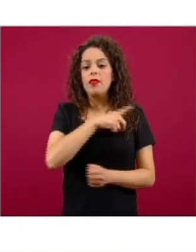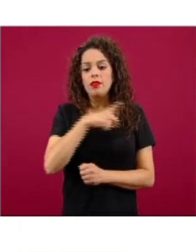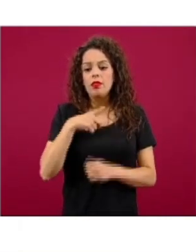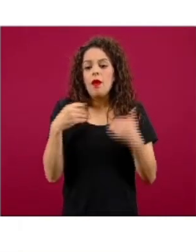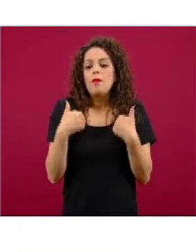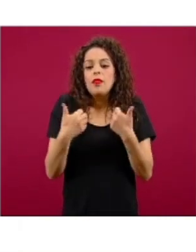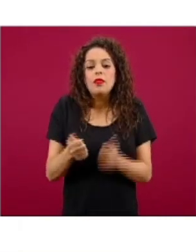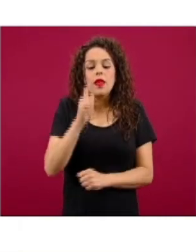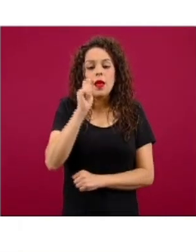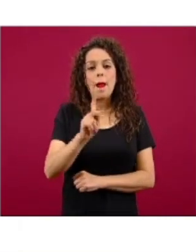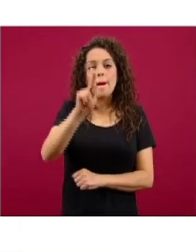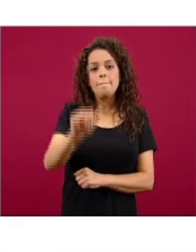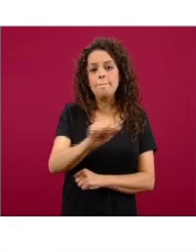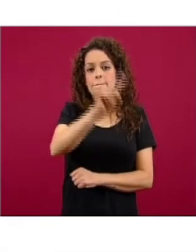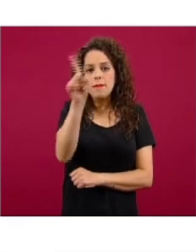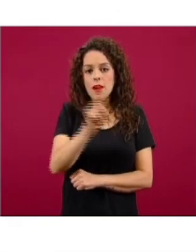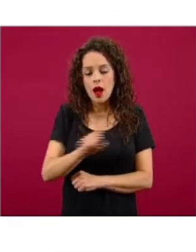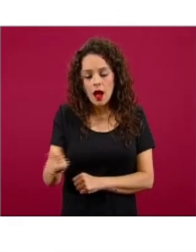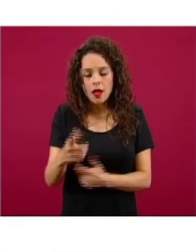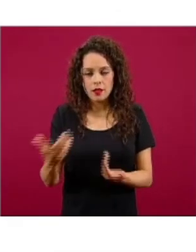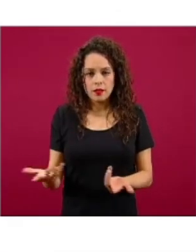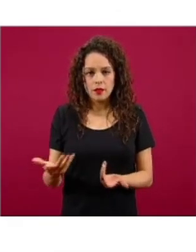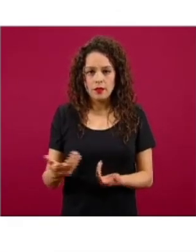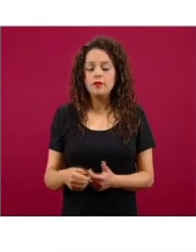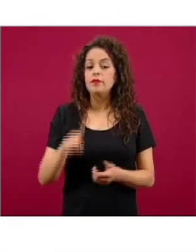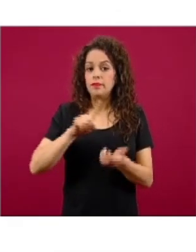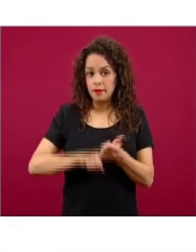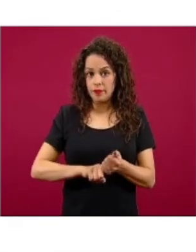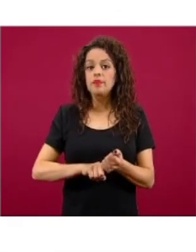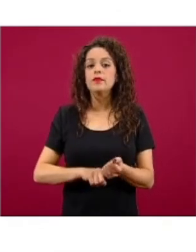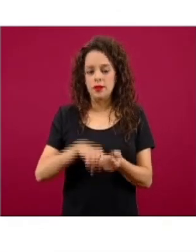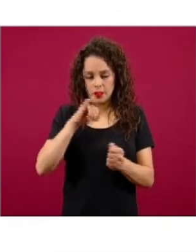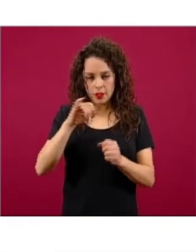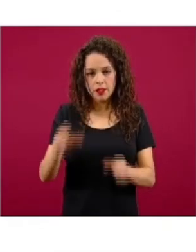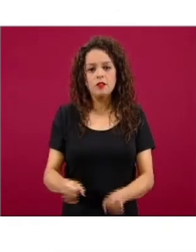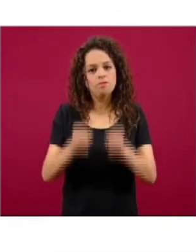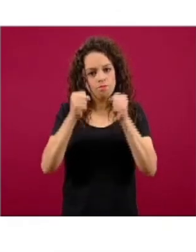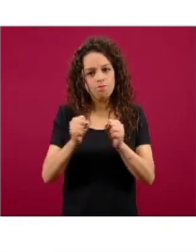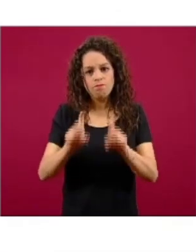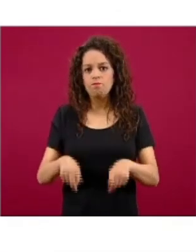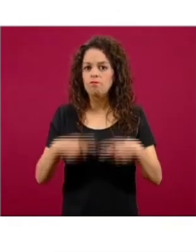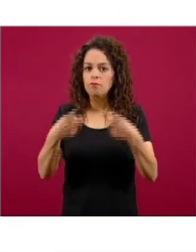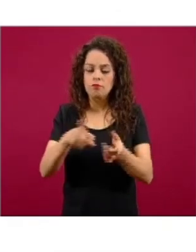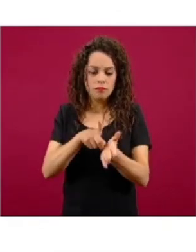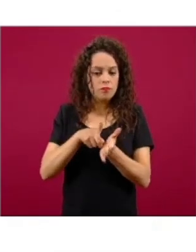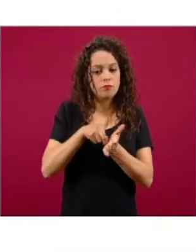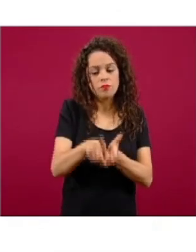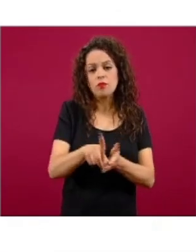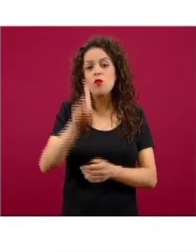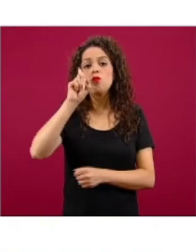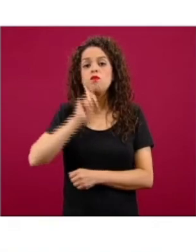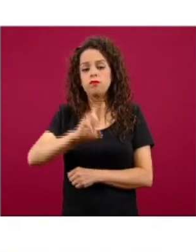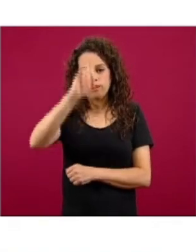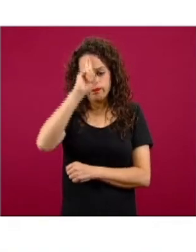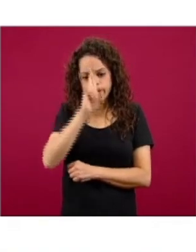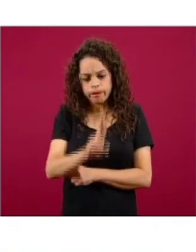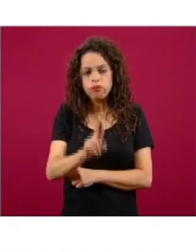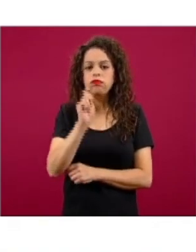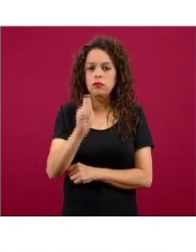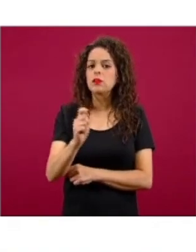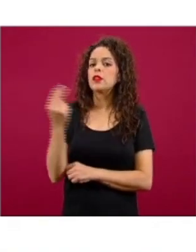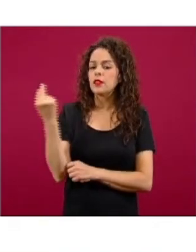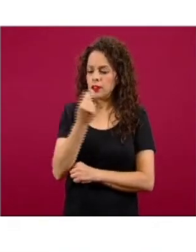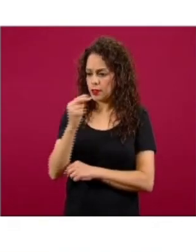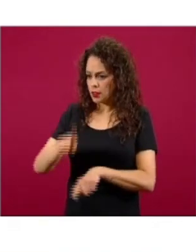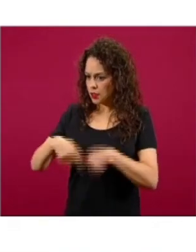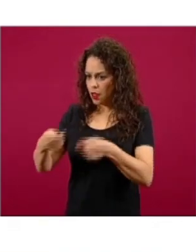el desarrollo de estrategias centradas en garantizar los derechos de las mujeres a un trabajo digno,